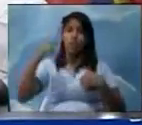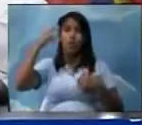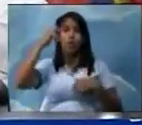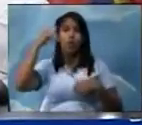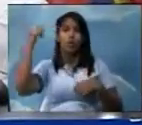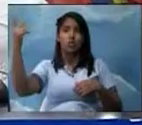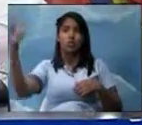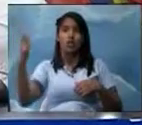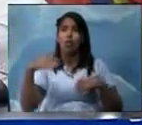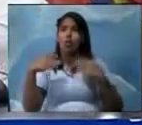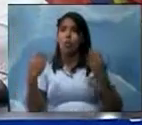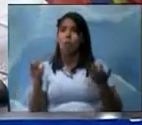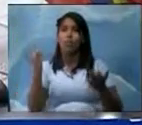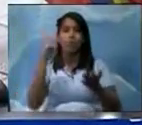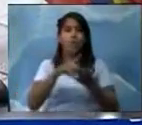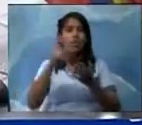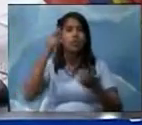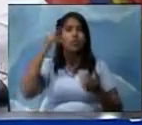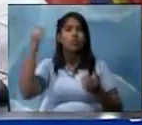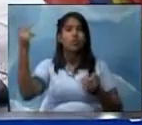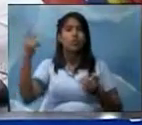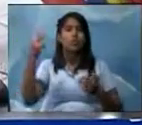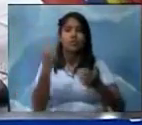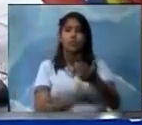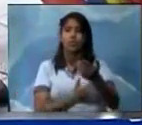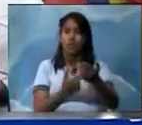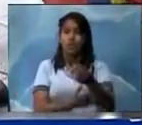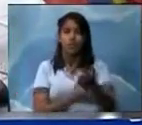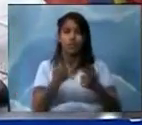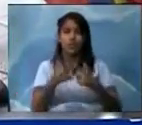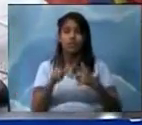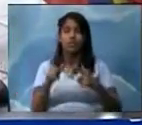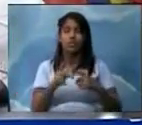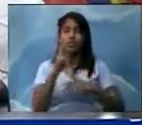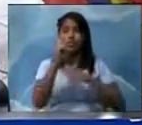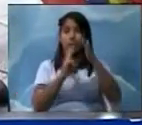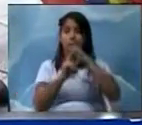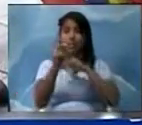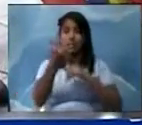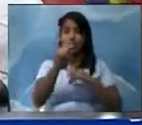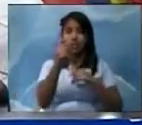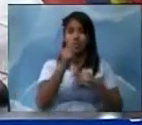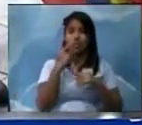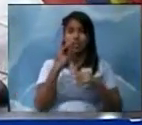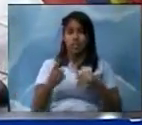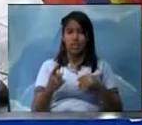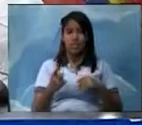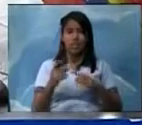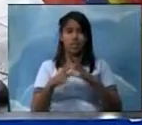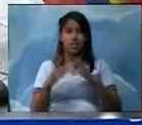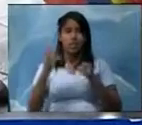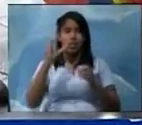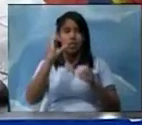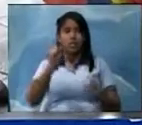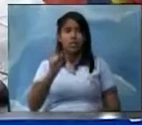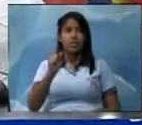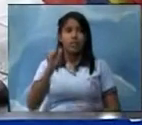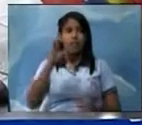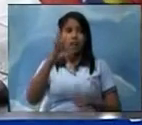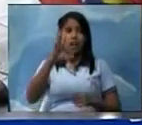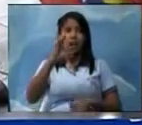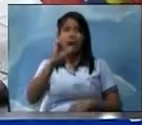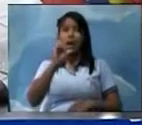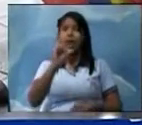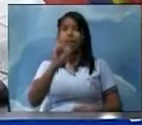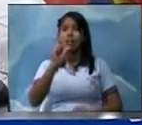yo lo que yo soñé hermano los caldeos versículo 10 oiga los caldeos